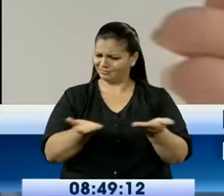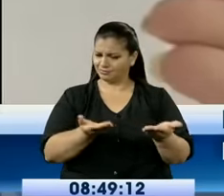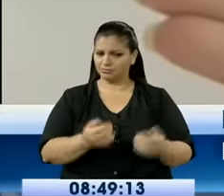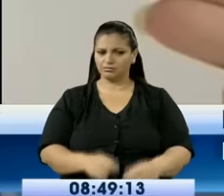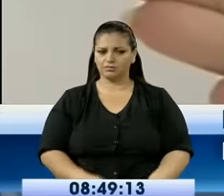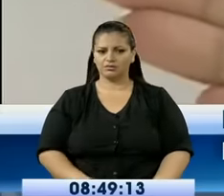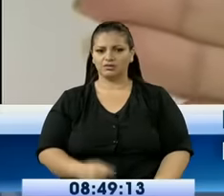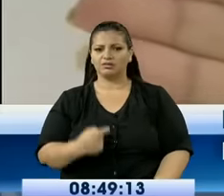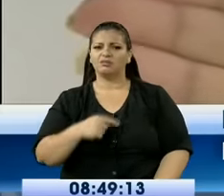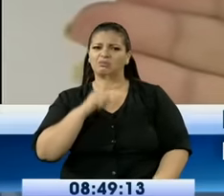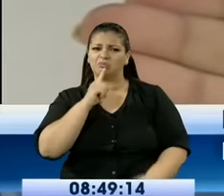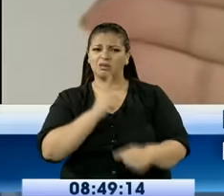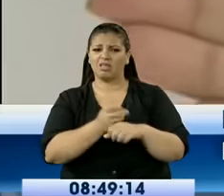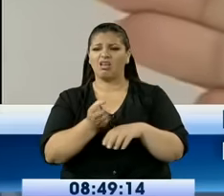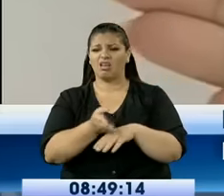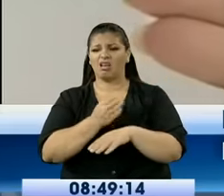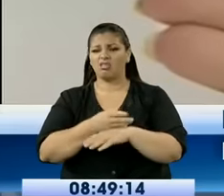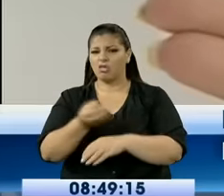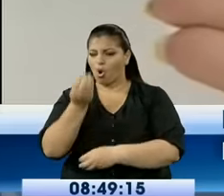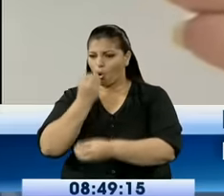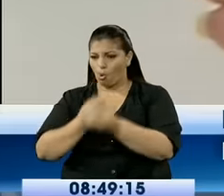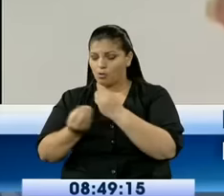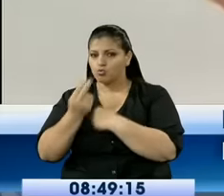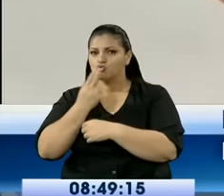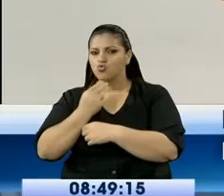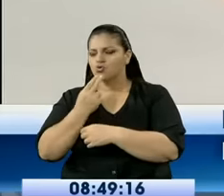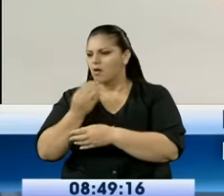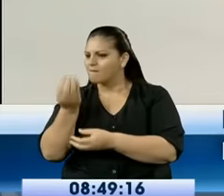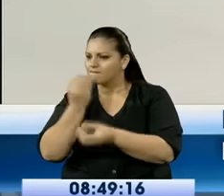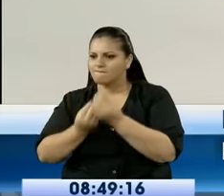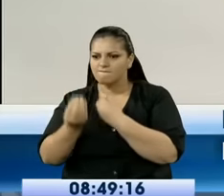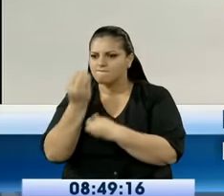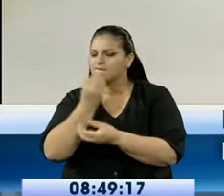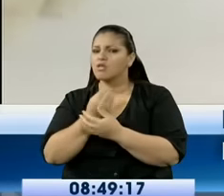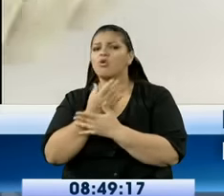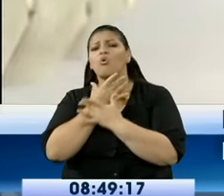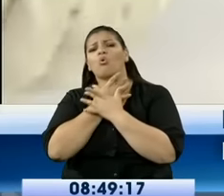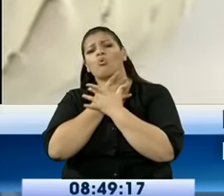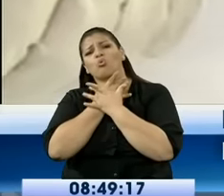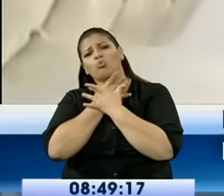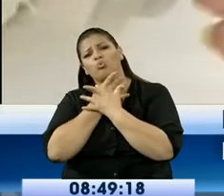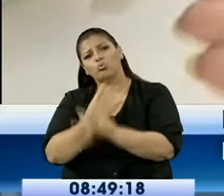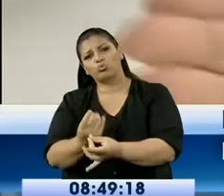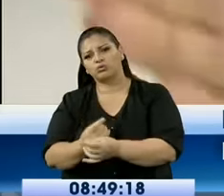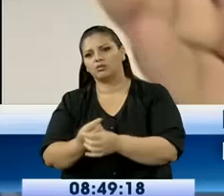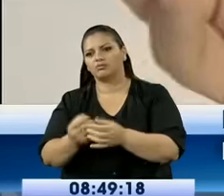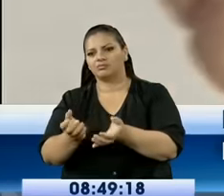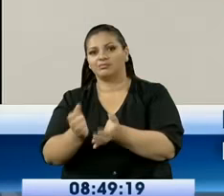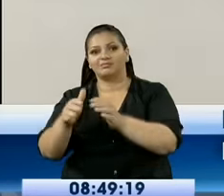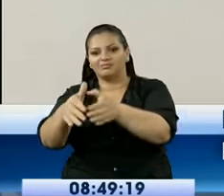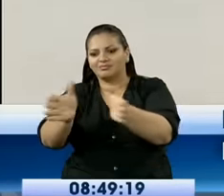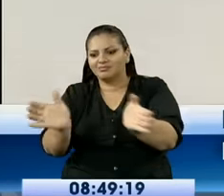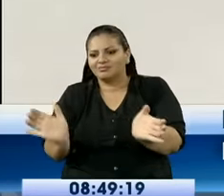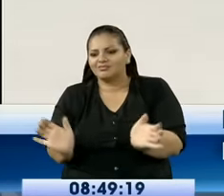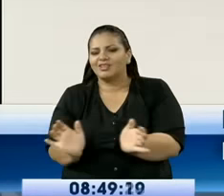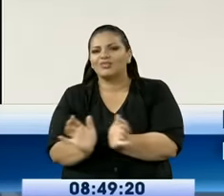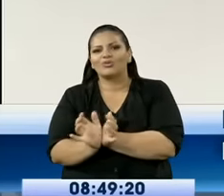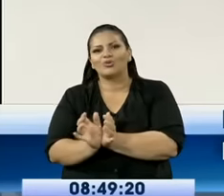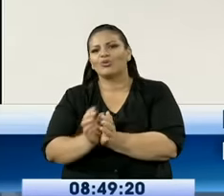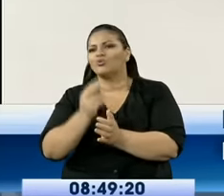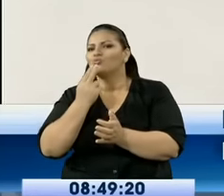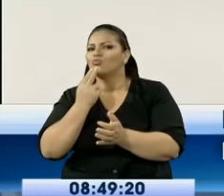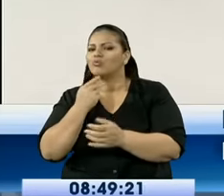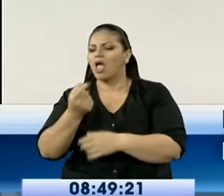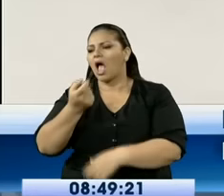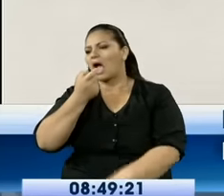he desmandado un poquito en el azúcar. Tengo que confesarlo, de que yo soy fanático de las tortas, de las galletas, de los chocolates, del cheesecake, de... ¿Ah?